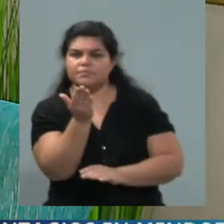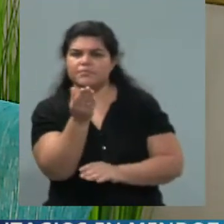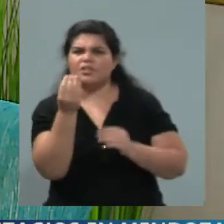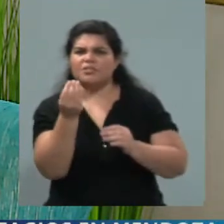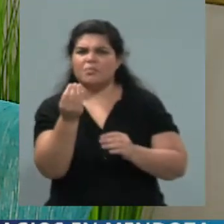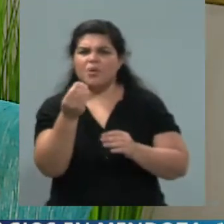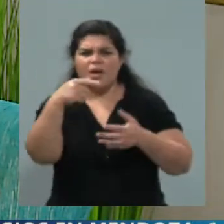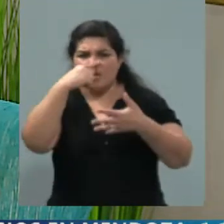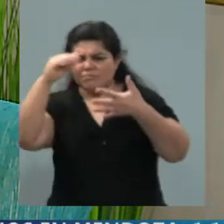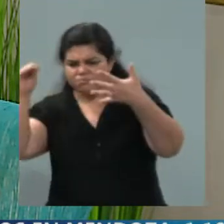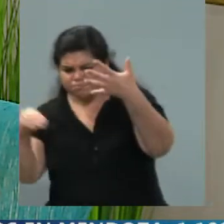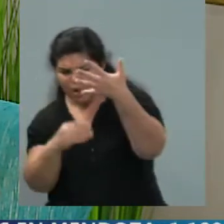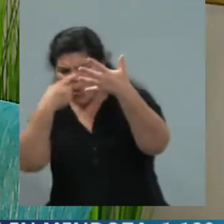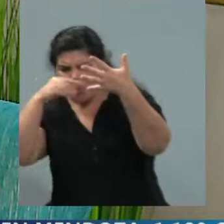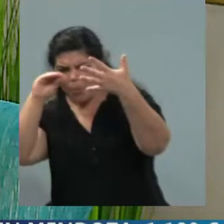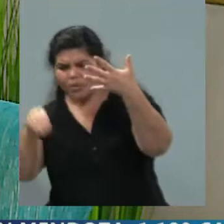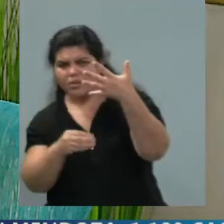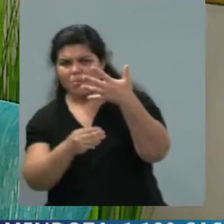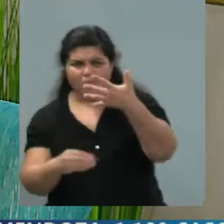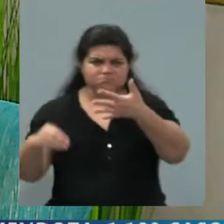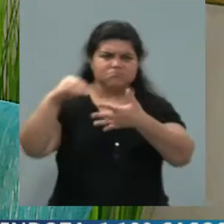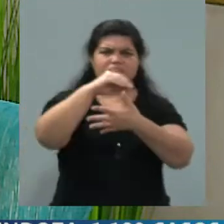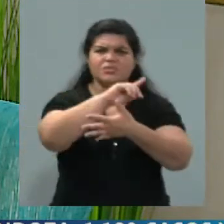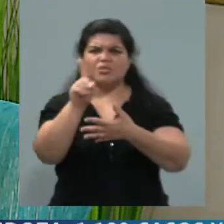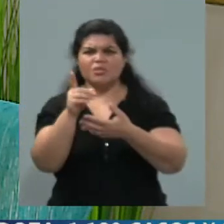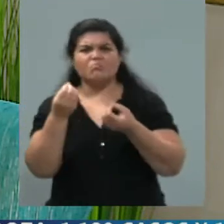es imposible o es posible que haya pasado eso?